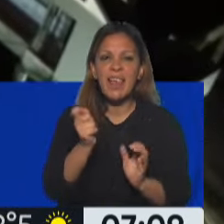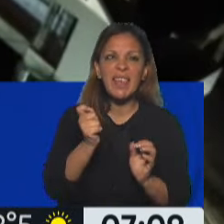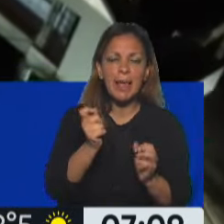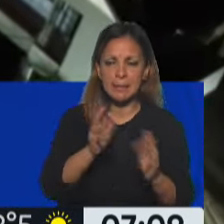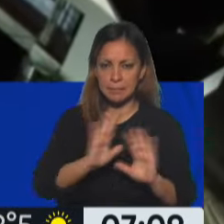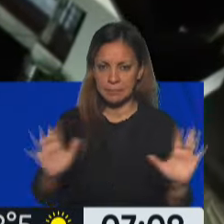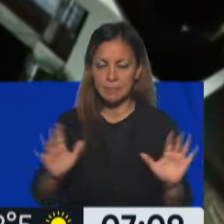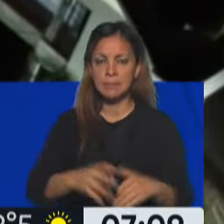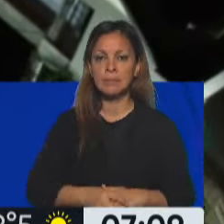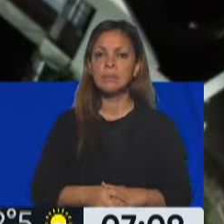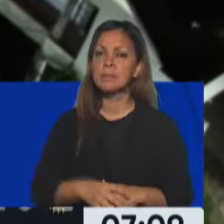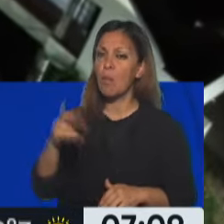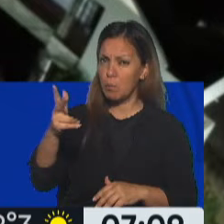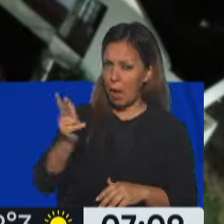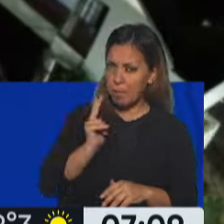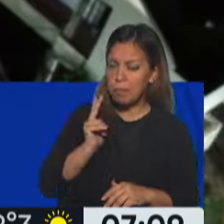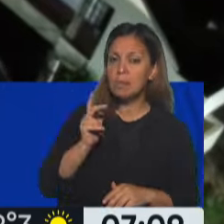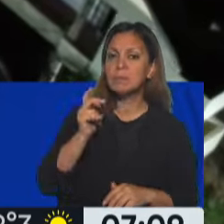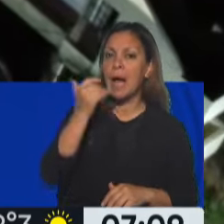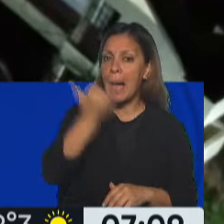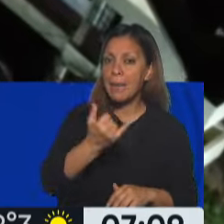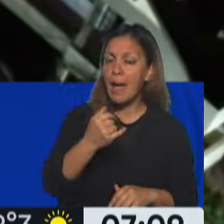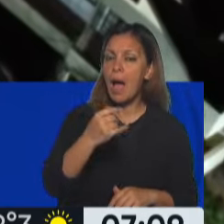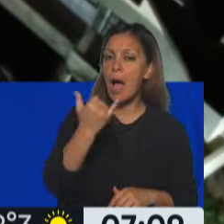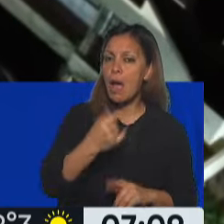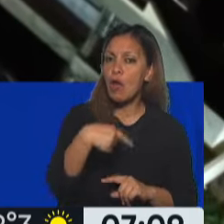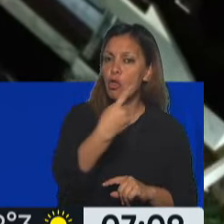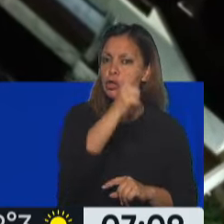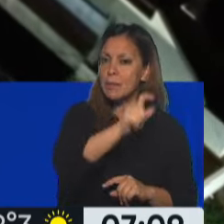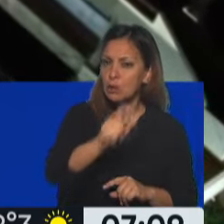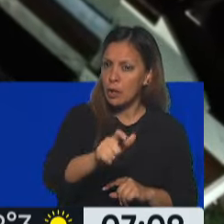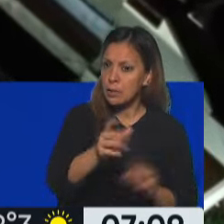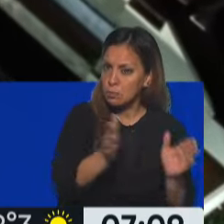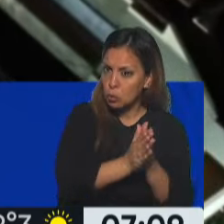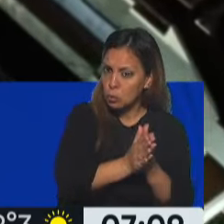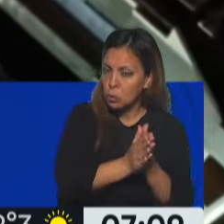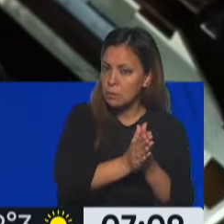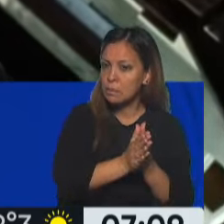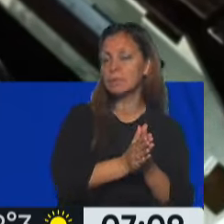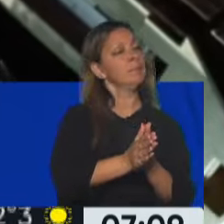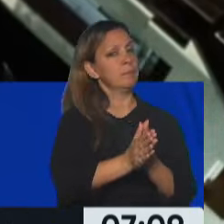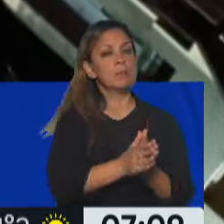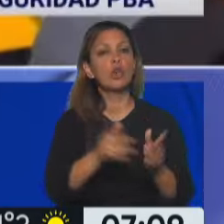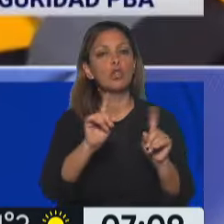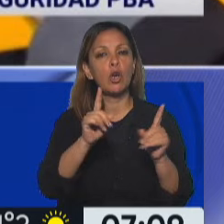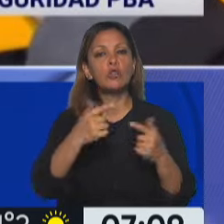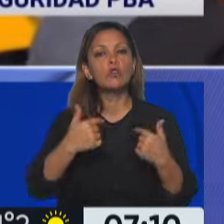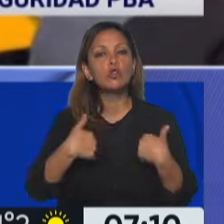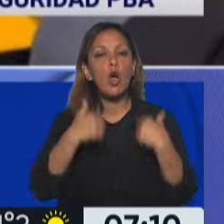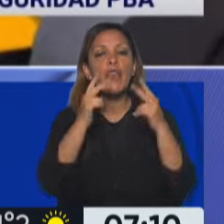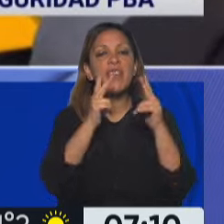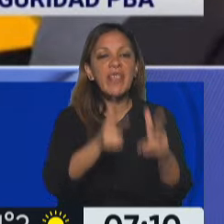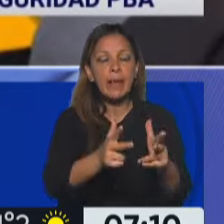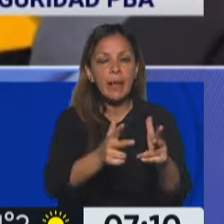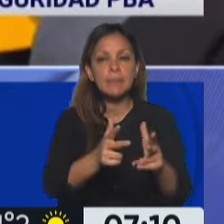esta mujer se encontró junto, que estaba con otras dos personas. No hay ninguna duda. Yo les dije que los